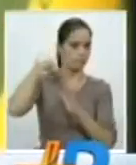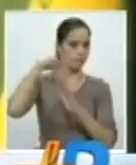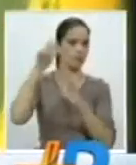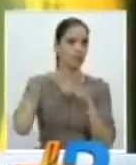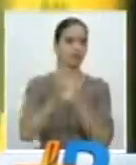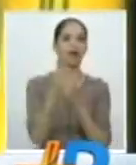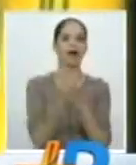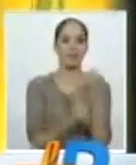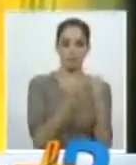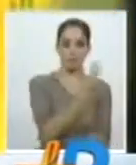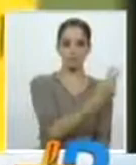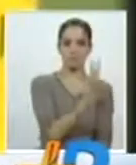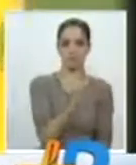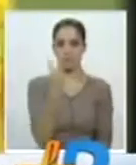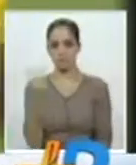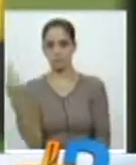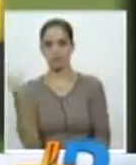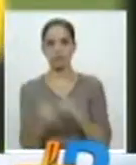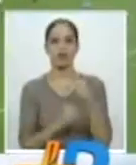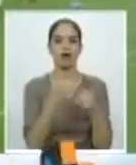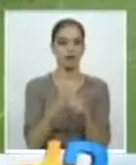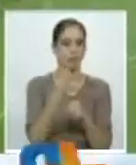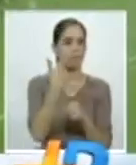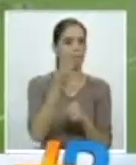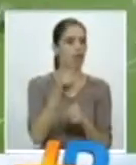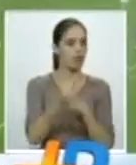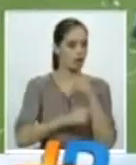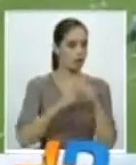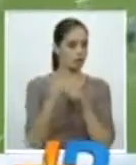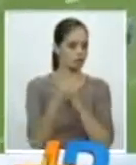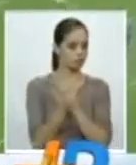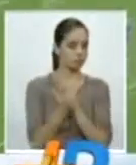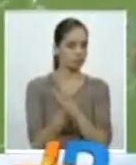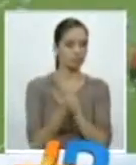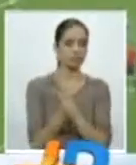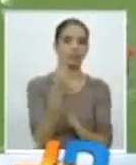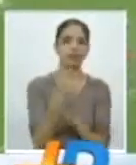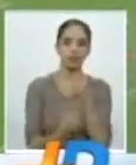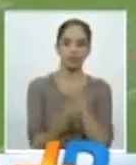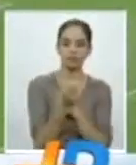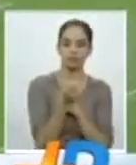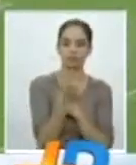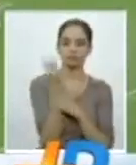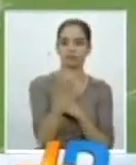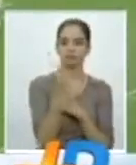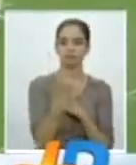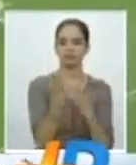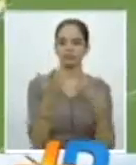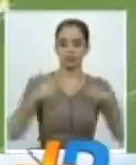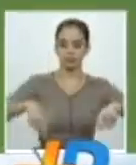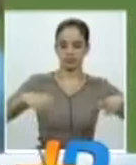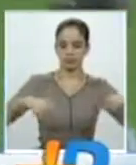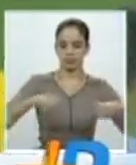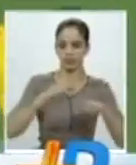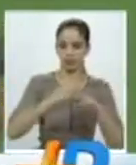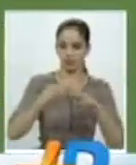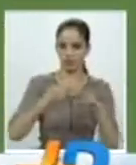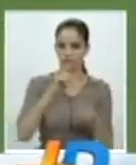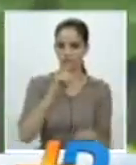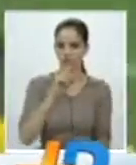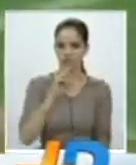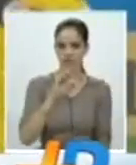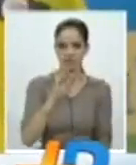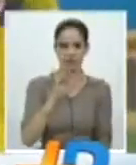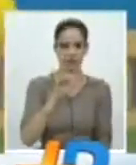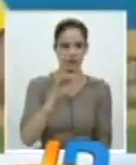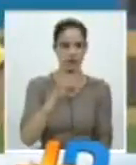22 años, la que parecería ser la edad del talento. Los dos se encontrarán este viernes en el estadio de Fortaleza, en un duelo en